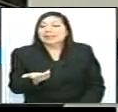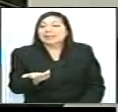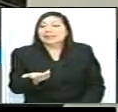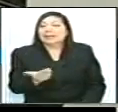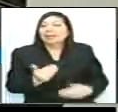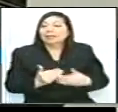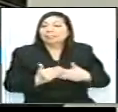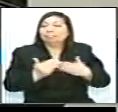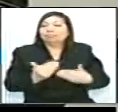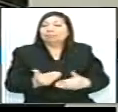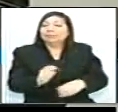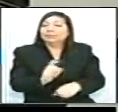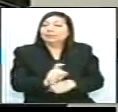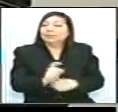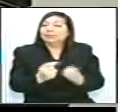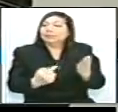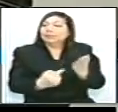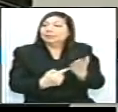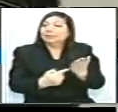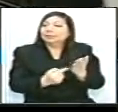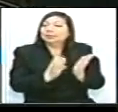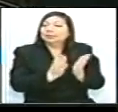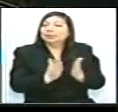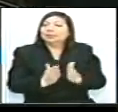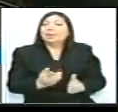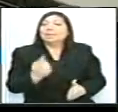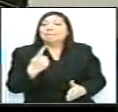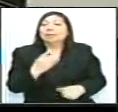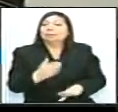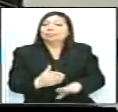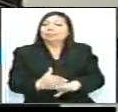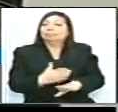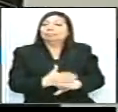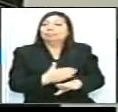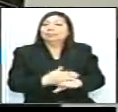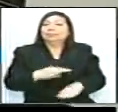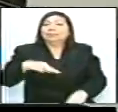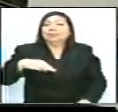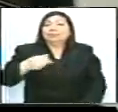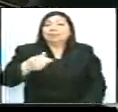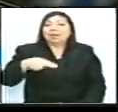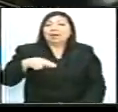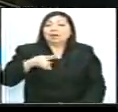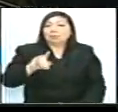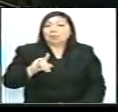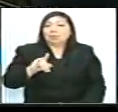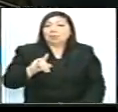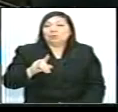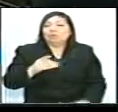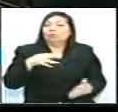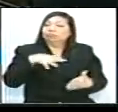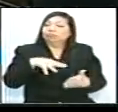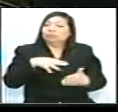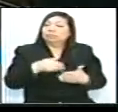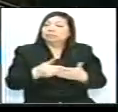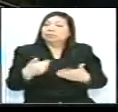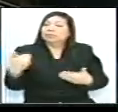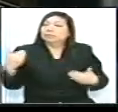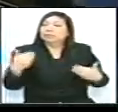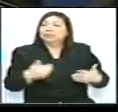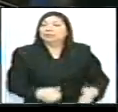y ampliación de la capacidad técnico-operativa para el desarrollo del MANU, estudios de